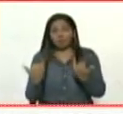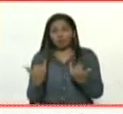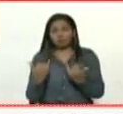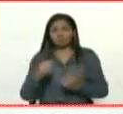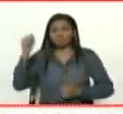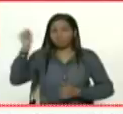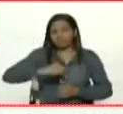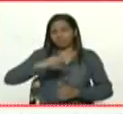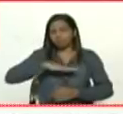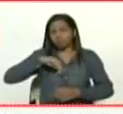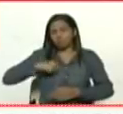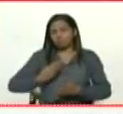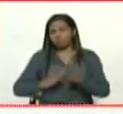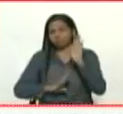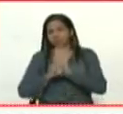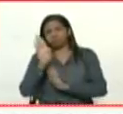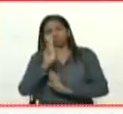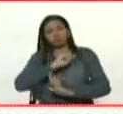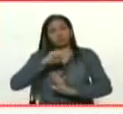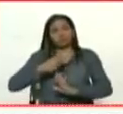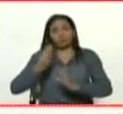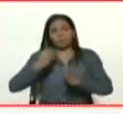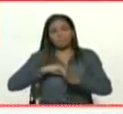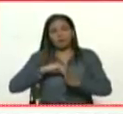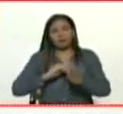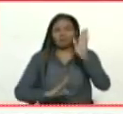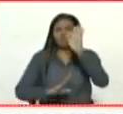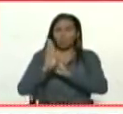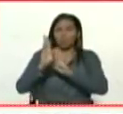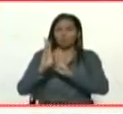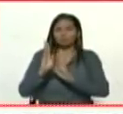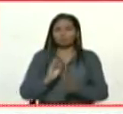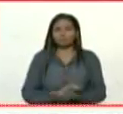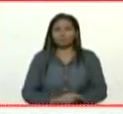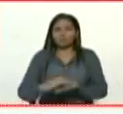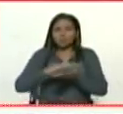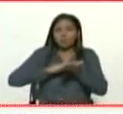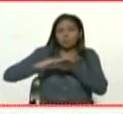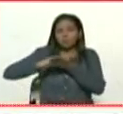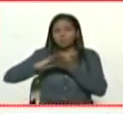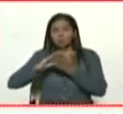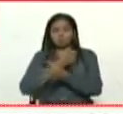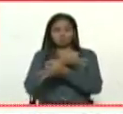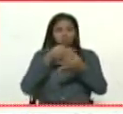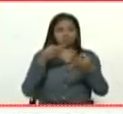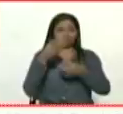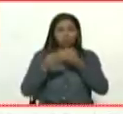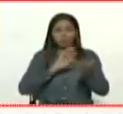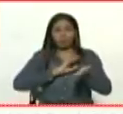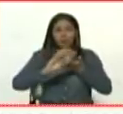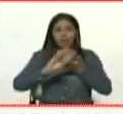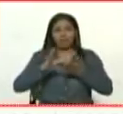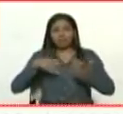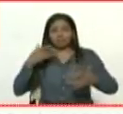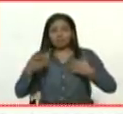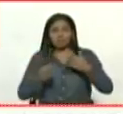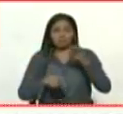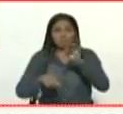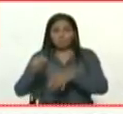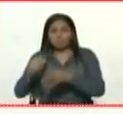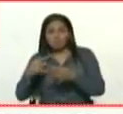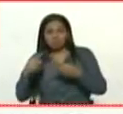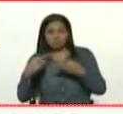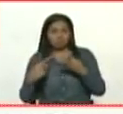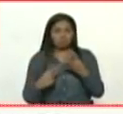sí, hemos mejorado y hemos elevado la calidad y la capacidad del crédito para la actividad agrícola,